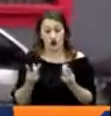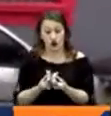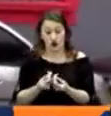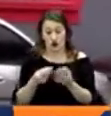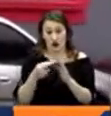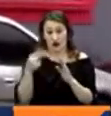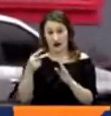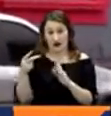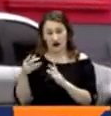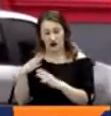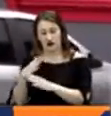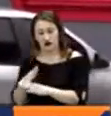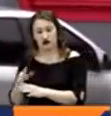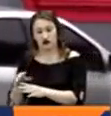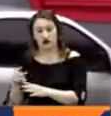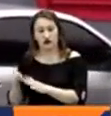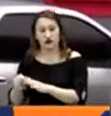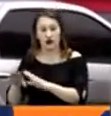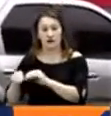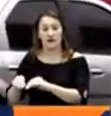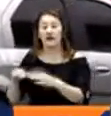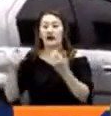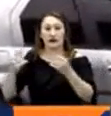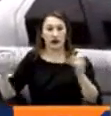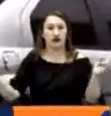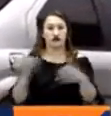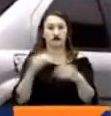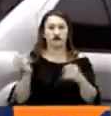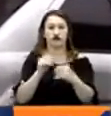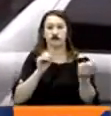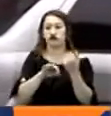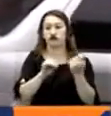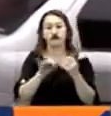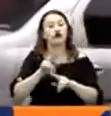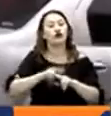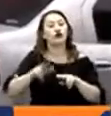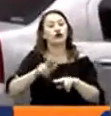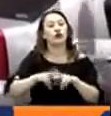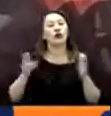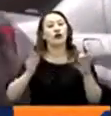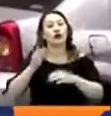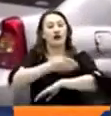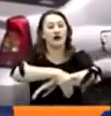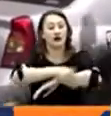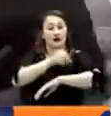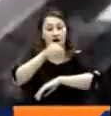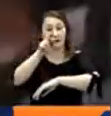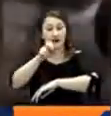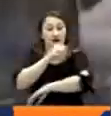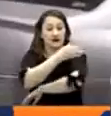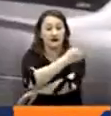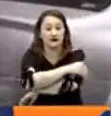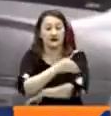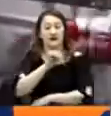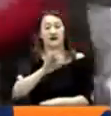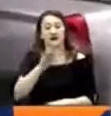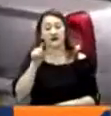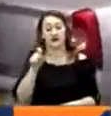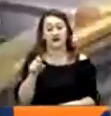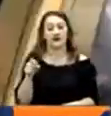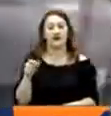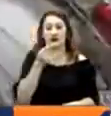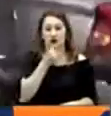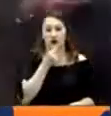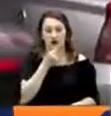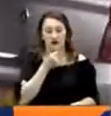la policía, ya fue habilitado el tránsito en la carrera 17 con calle 36, aquí en el sector de Teusaquillo.